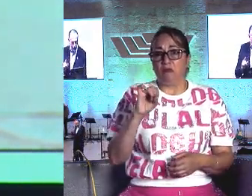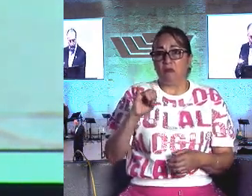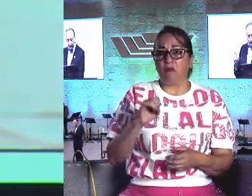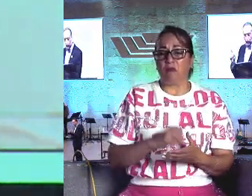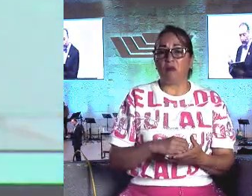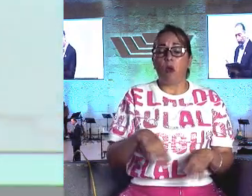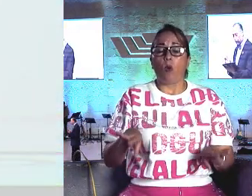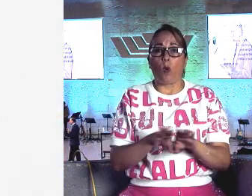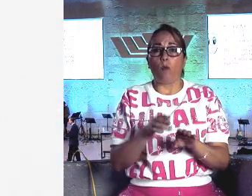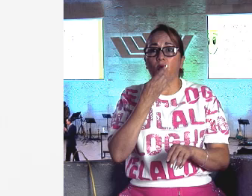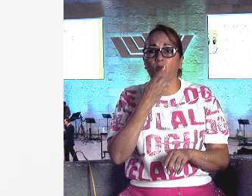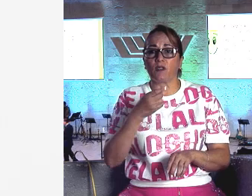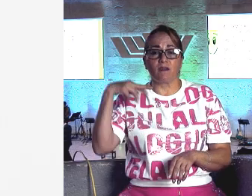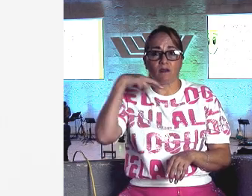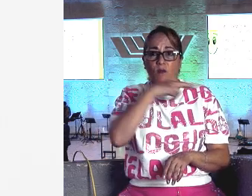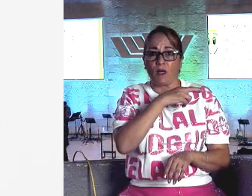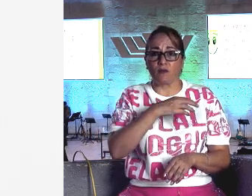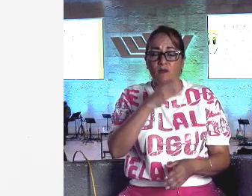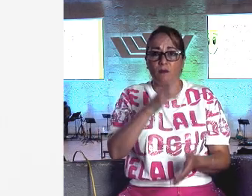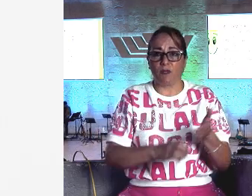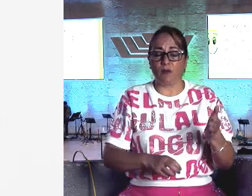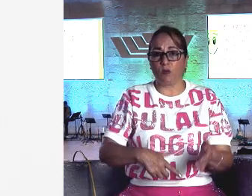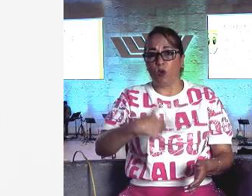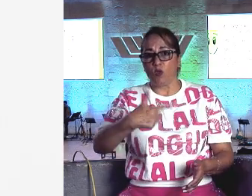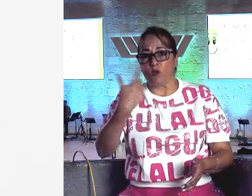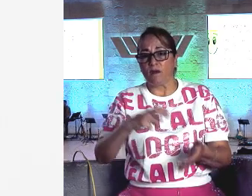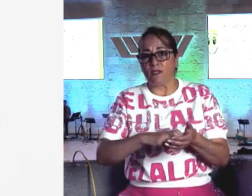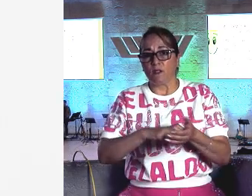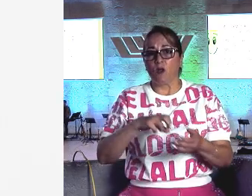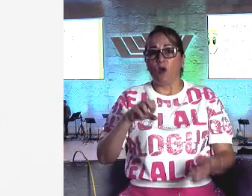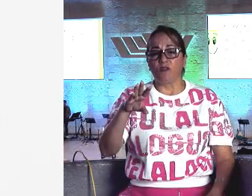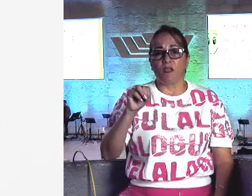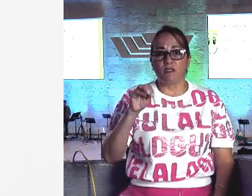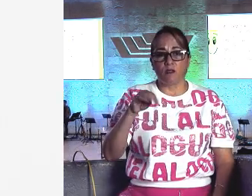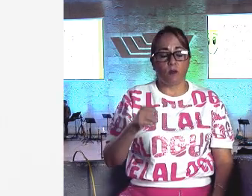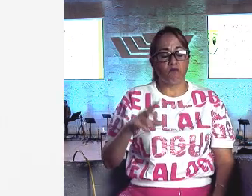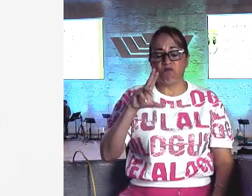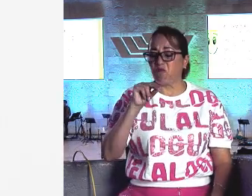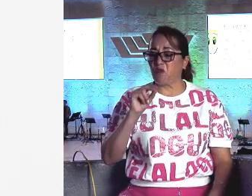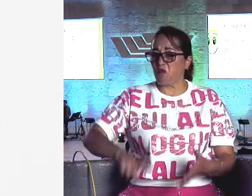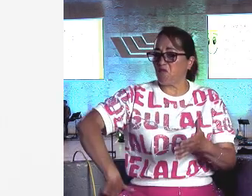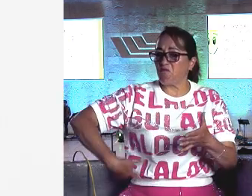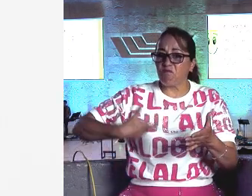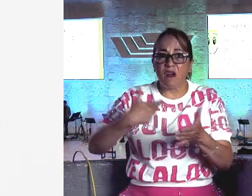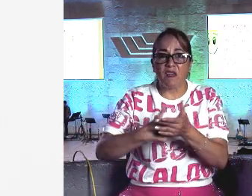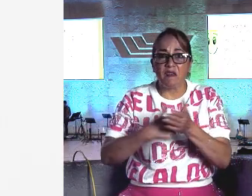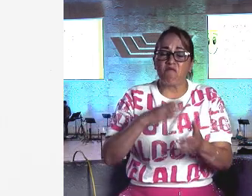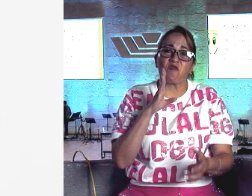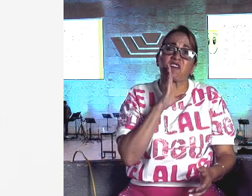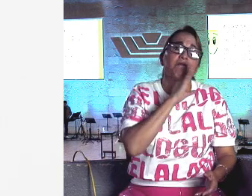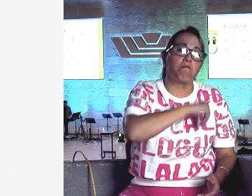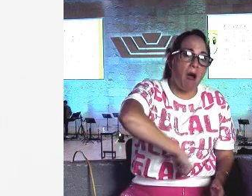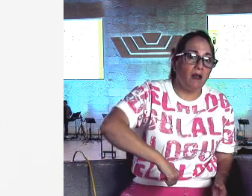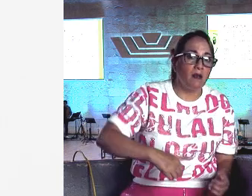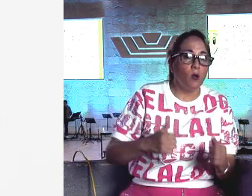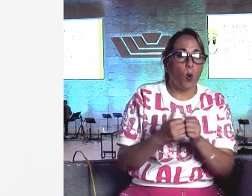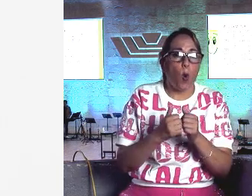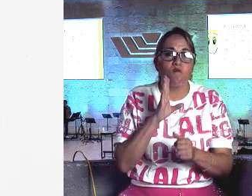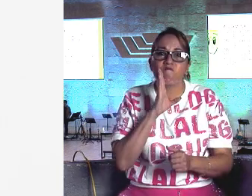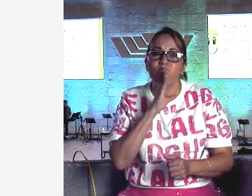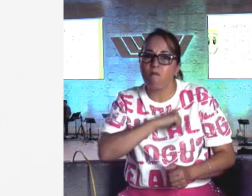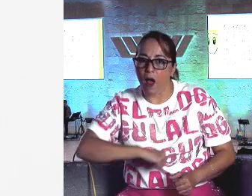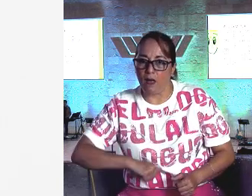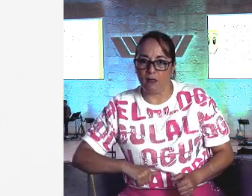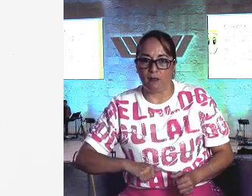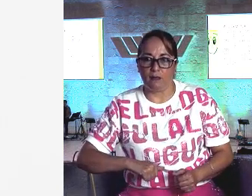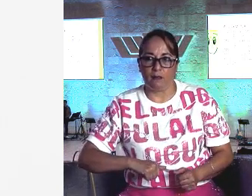dice Romanos 12, versículo 17 y 19: no paguemos a nadie mal por mal, procuremos hacer lo bueno a los ojos